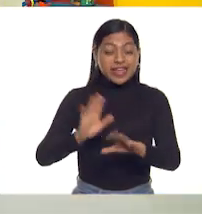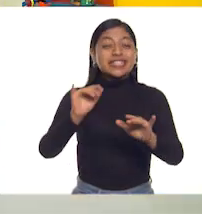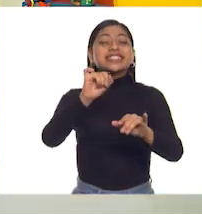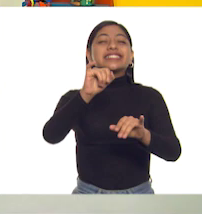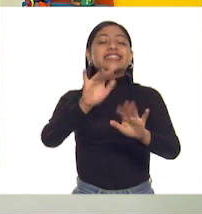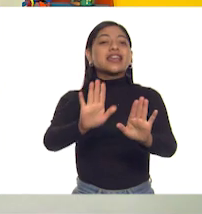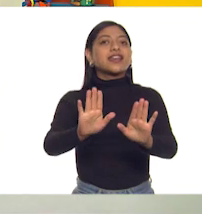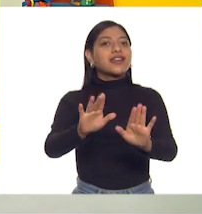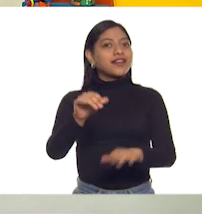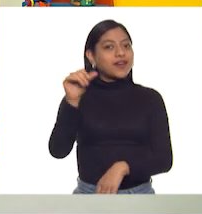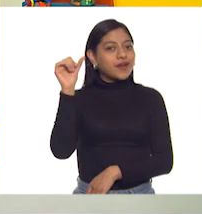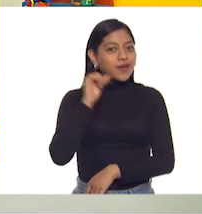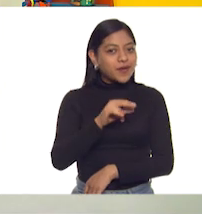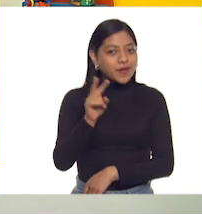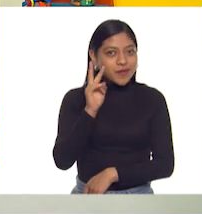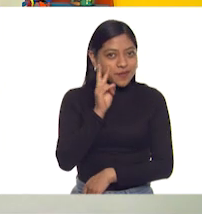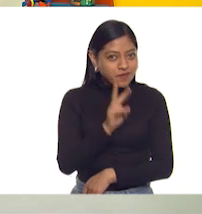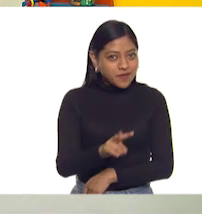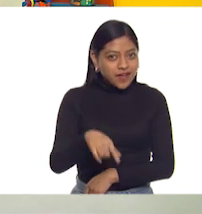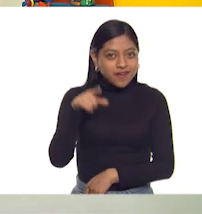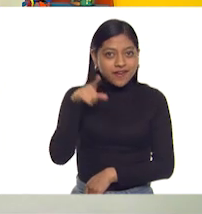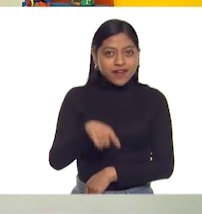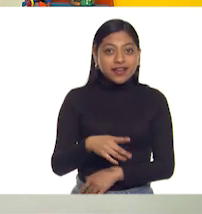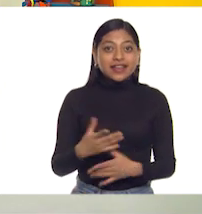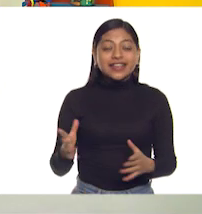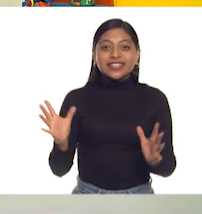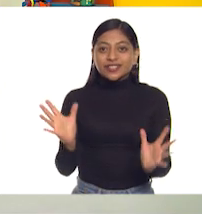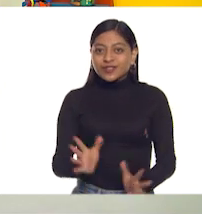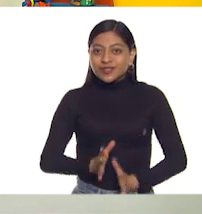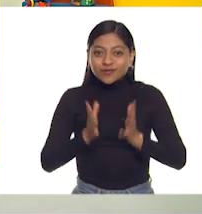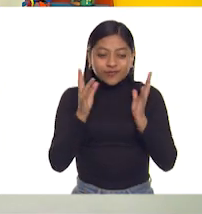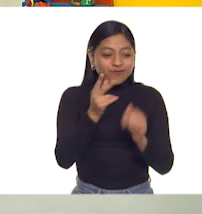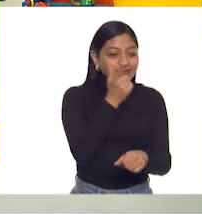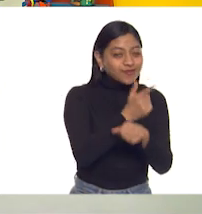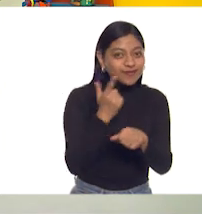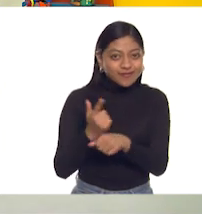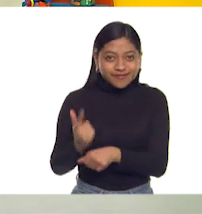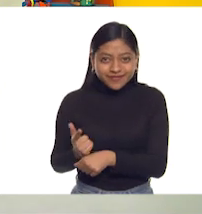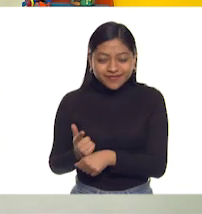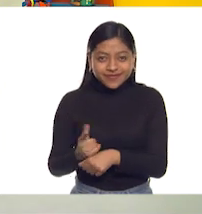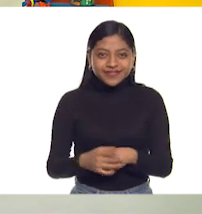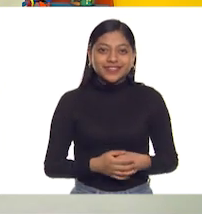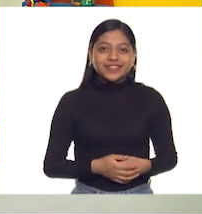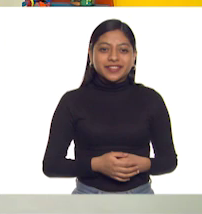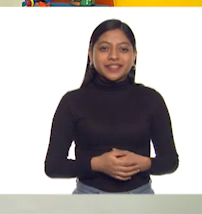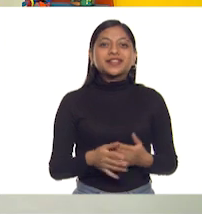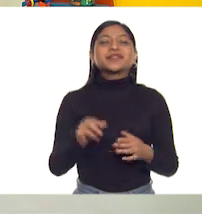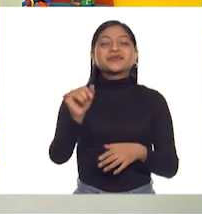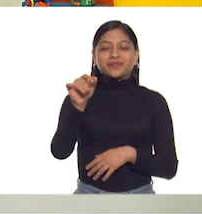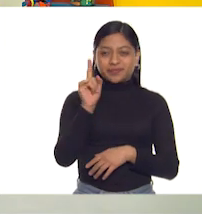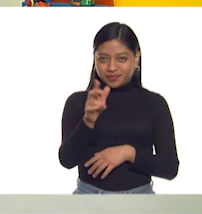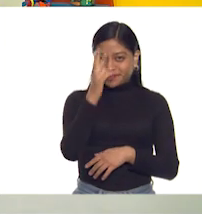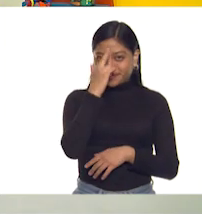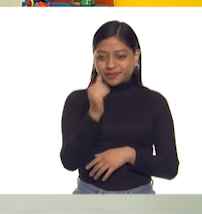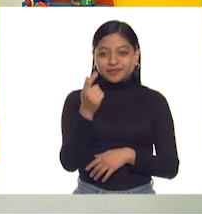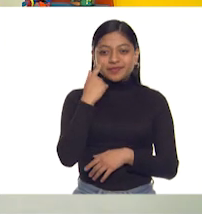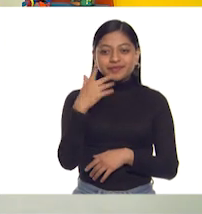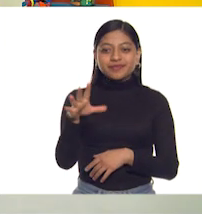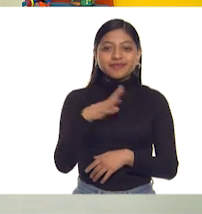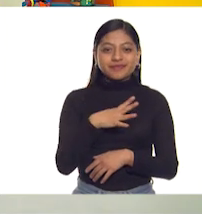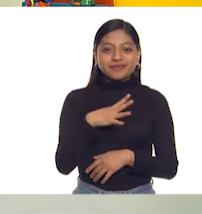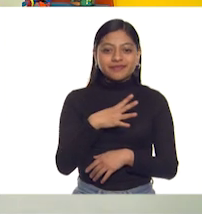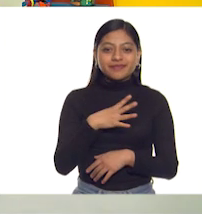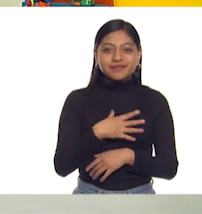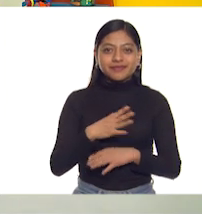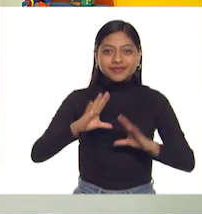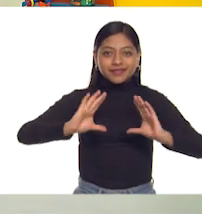oye, hoy veo que será un día lleno de sorpresas. Es correcto. Aquí tenemos